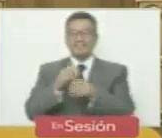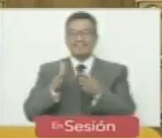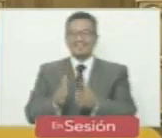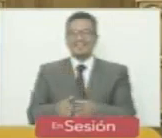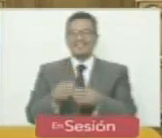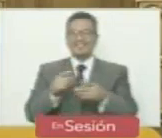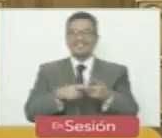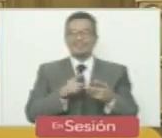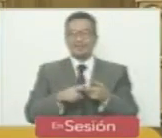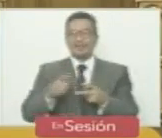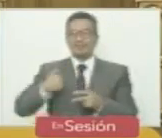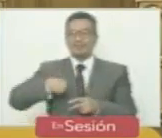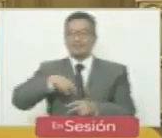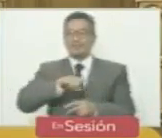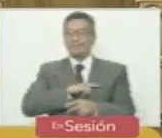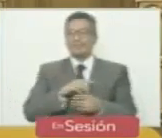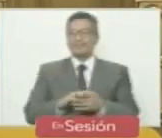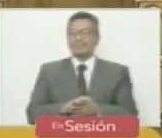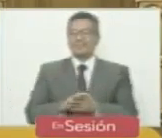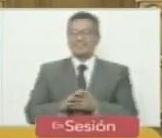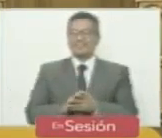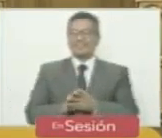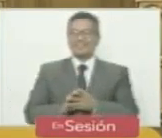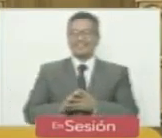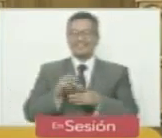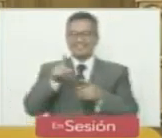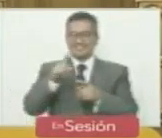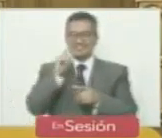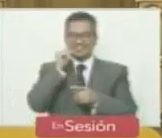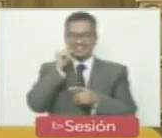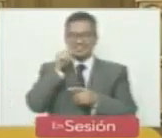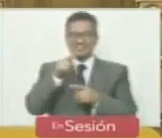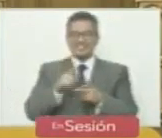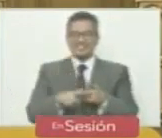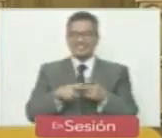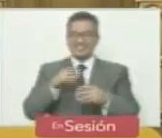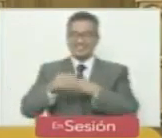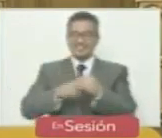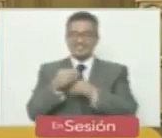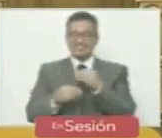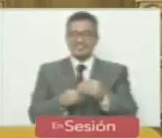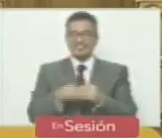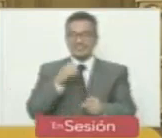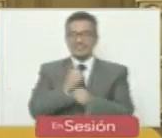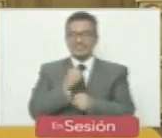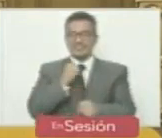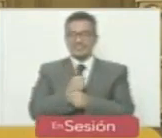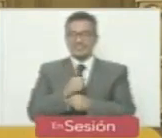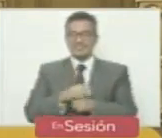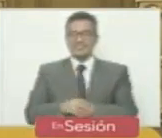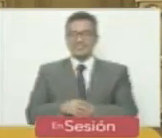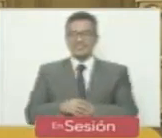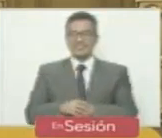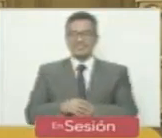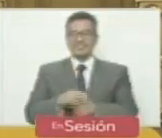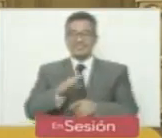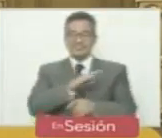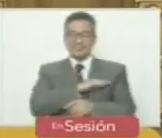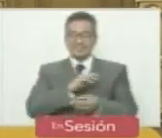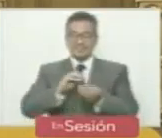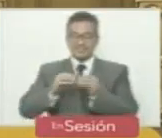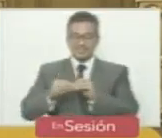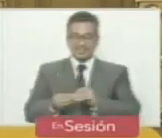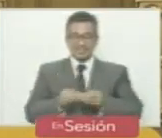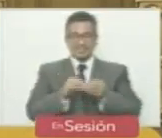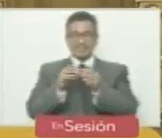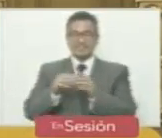en subordinación, donde una persona realiza labores con sus propios